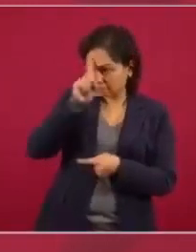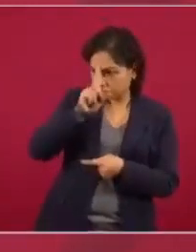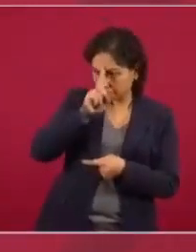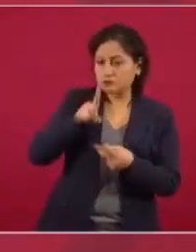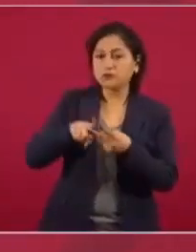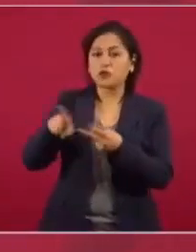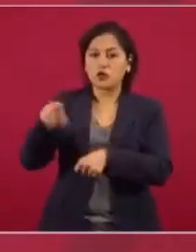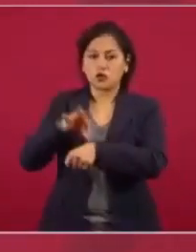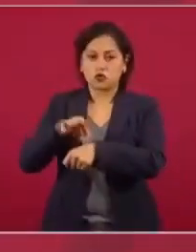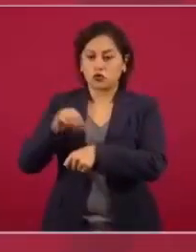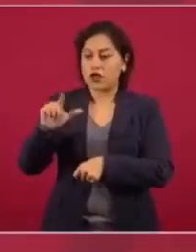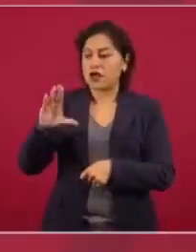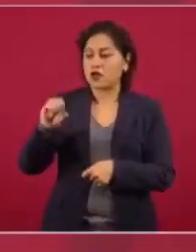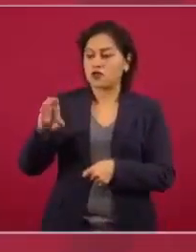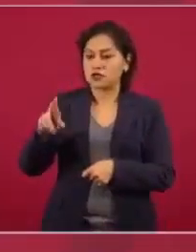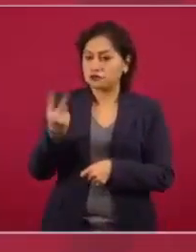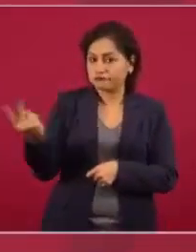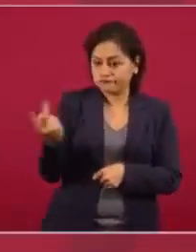que